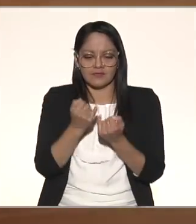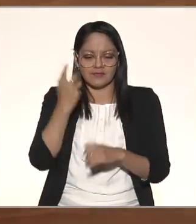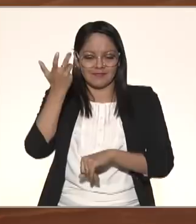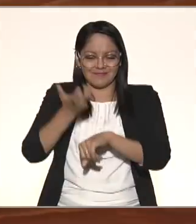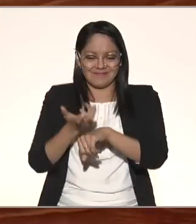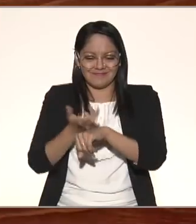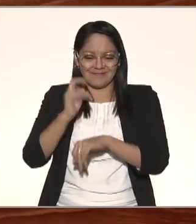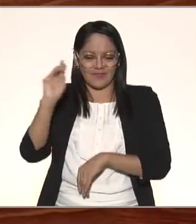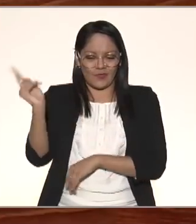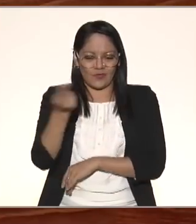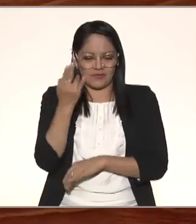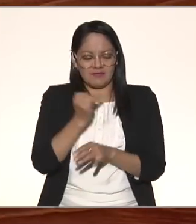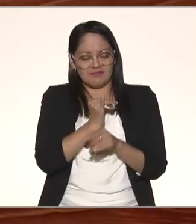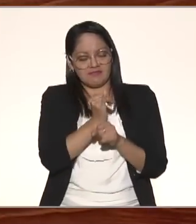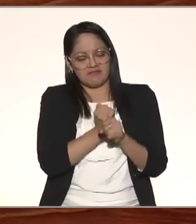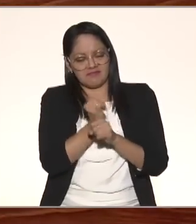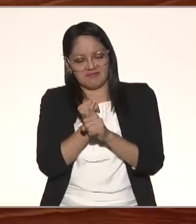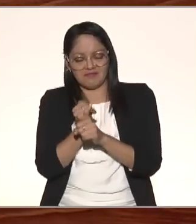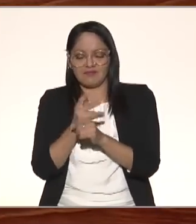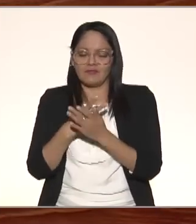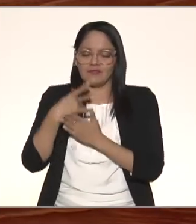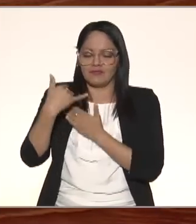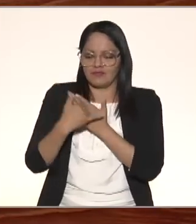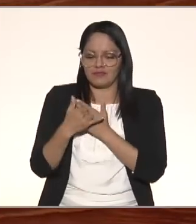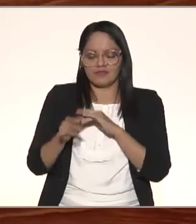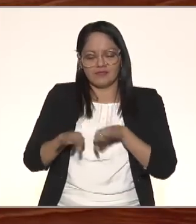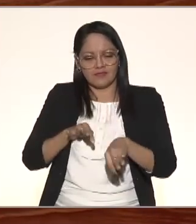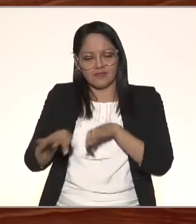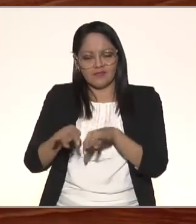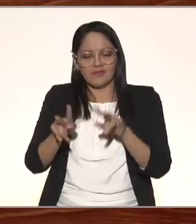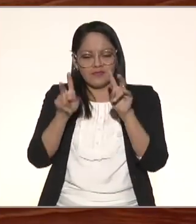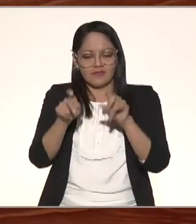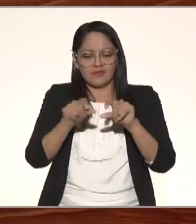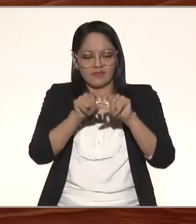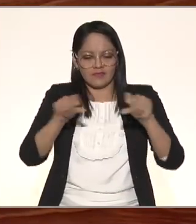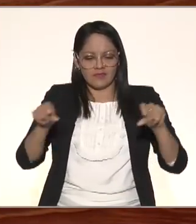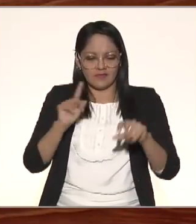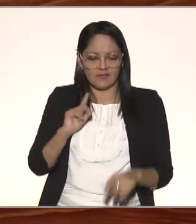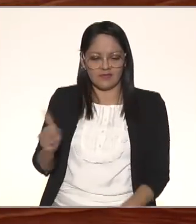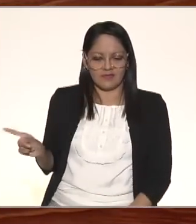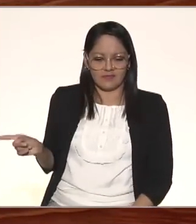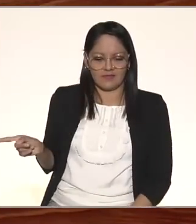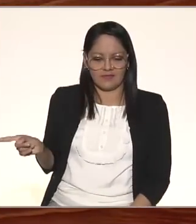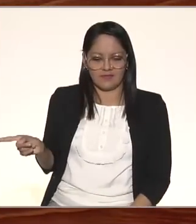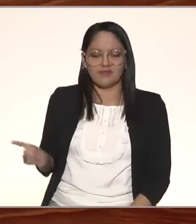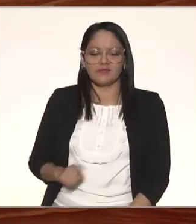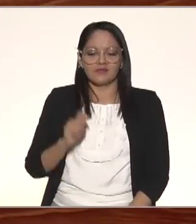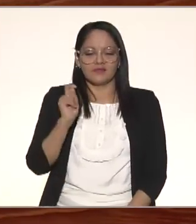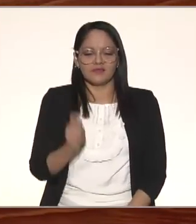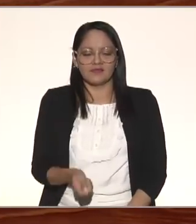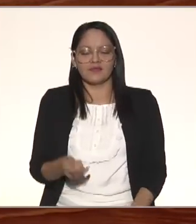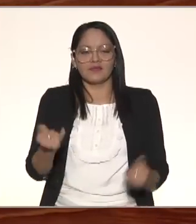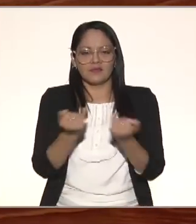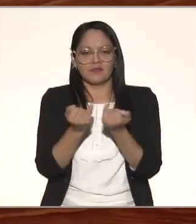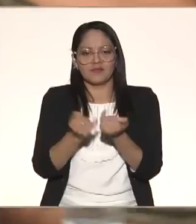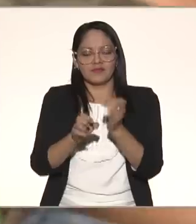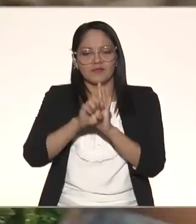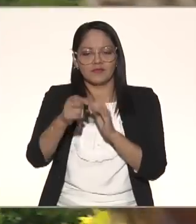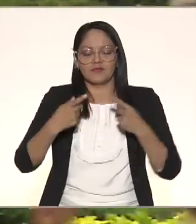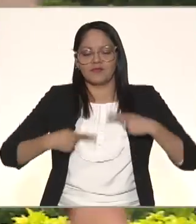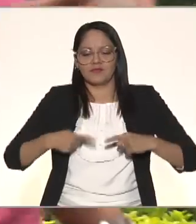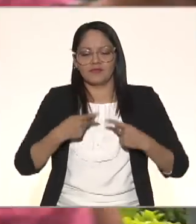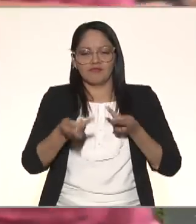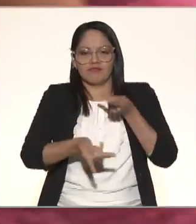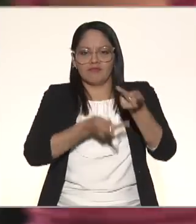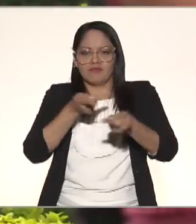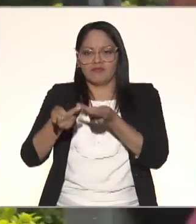trabajaron en un proyecto que se tituló National Marriage Project, en donde encuestaron a 1